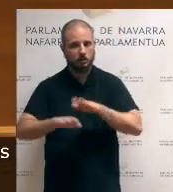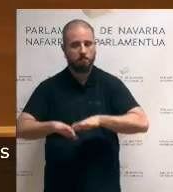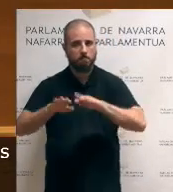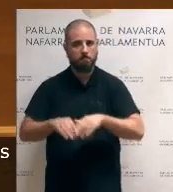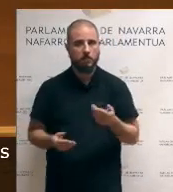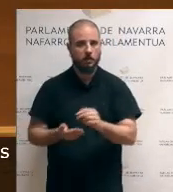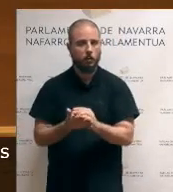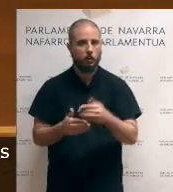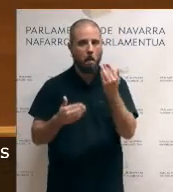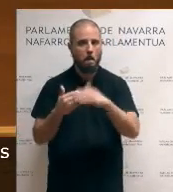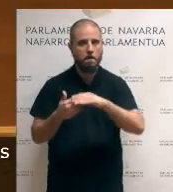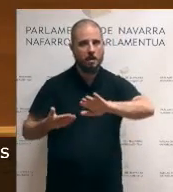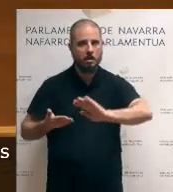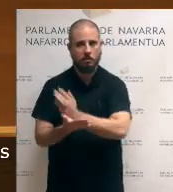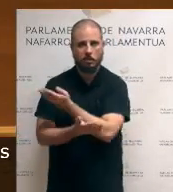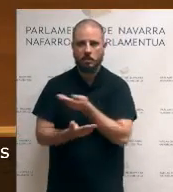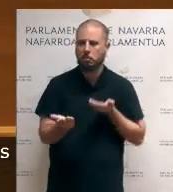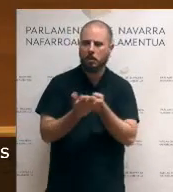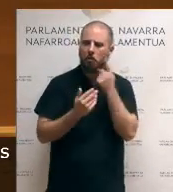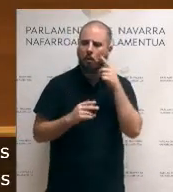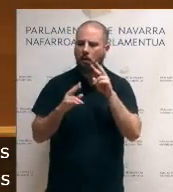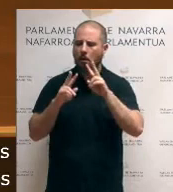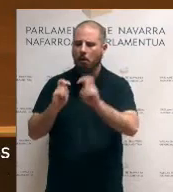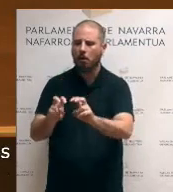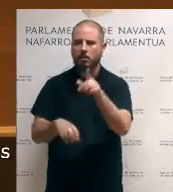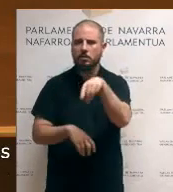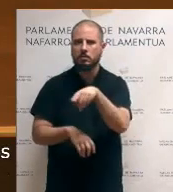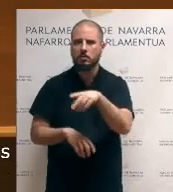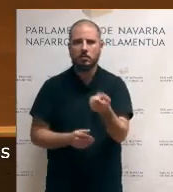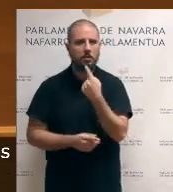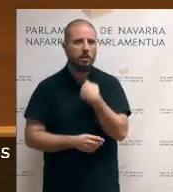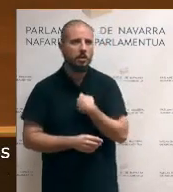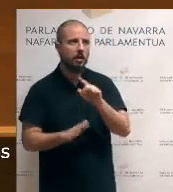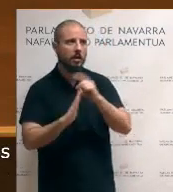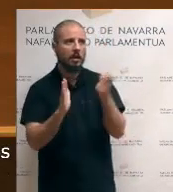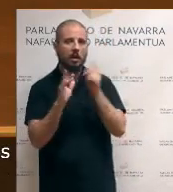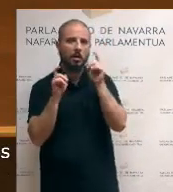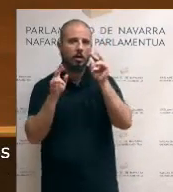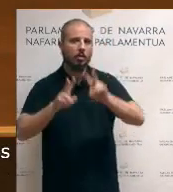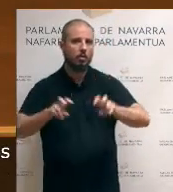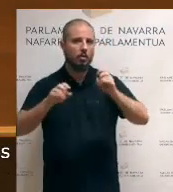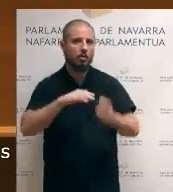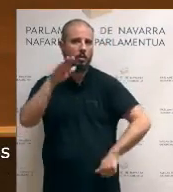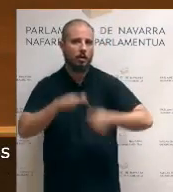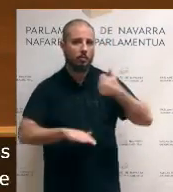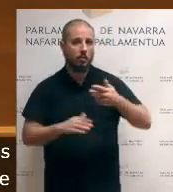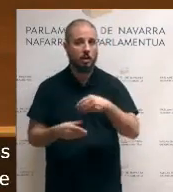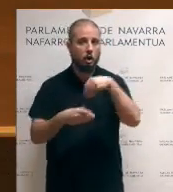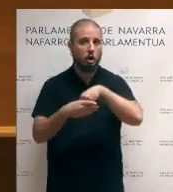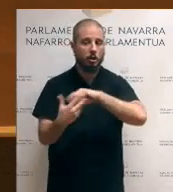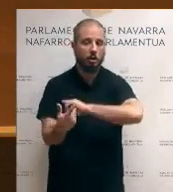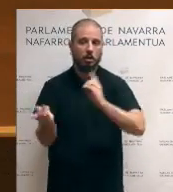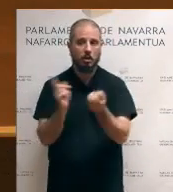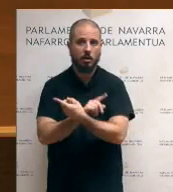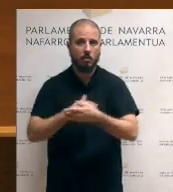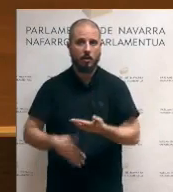preguntamos sobre el citado estudio, se nos respondió que se había aprobado una nueva ley educativa, la LOMLOE, que el currículo iba a cambiar y que hacer un estudio